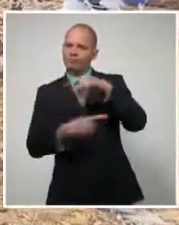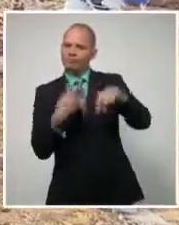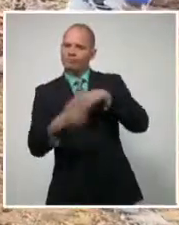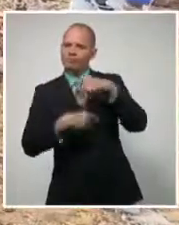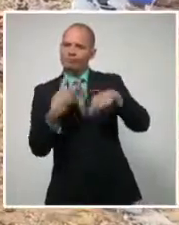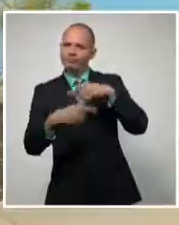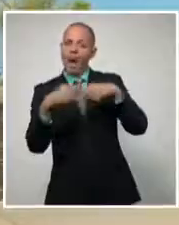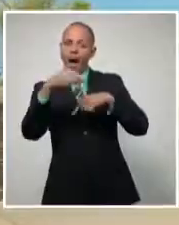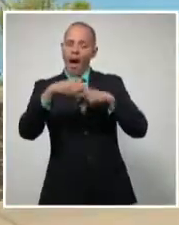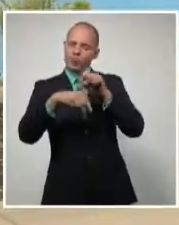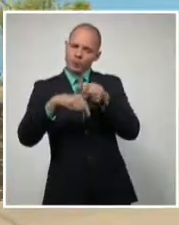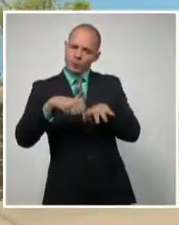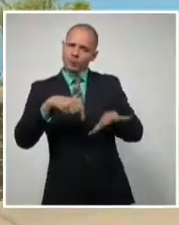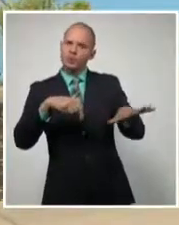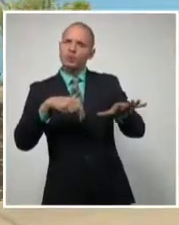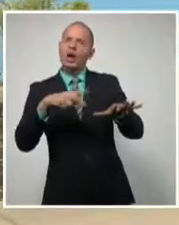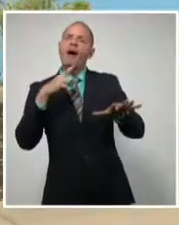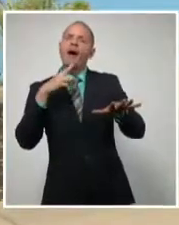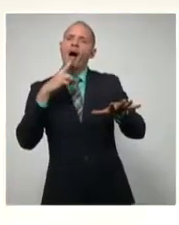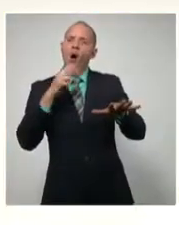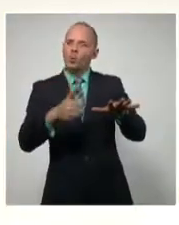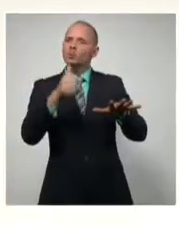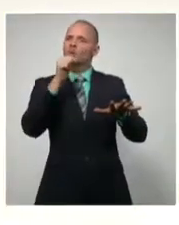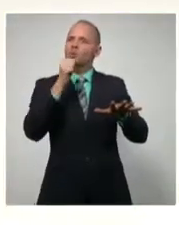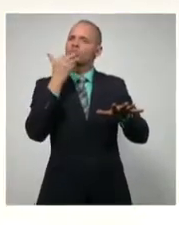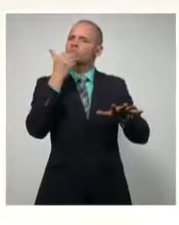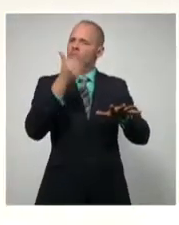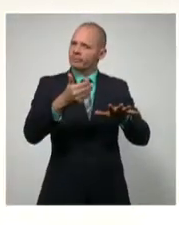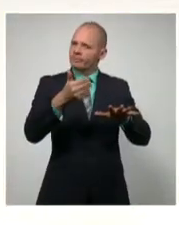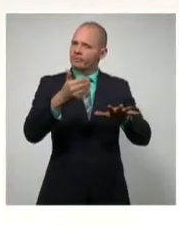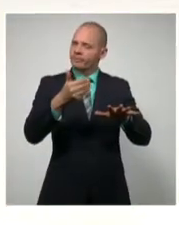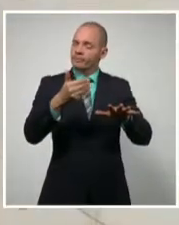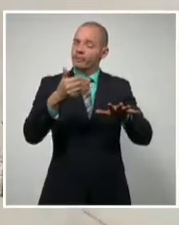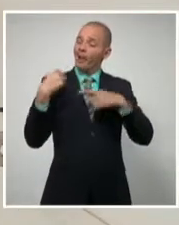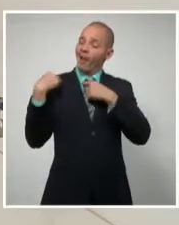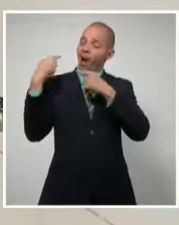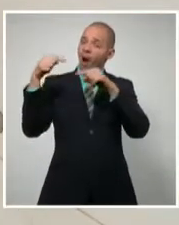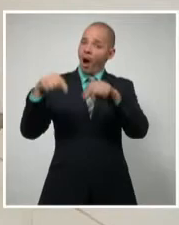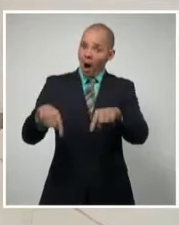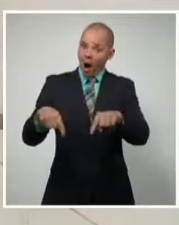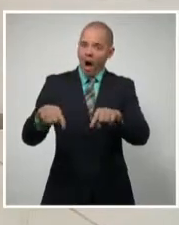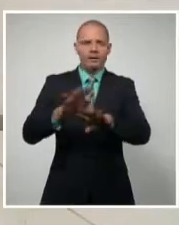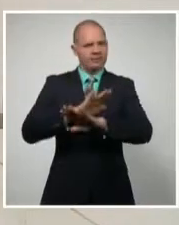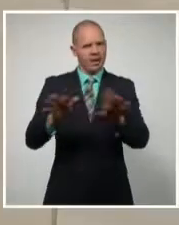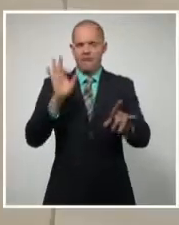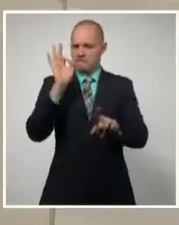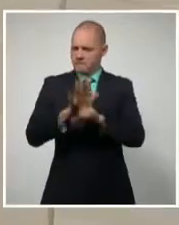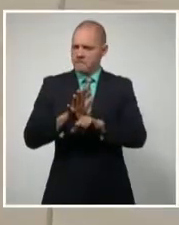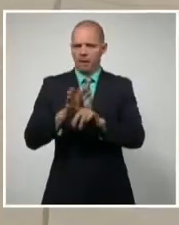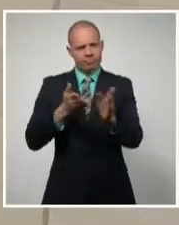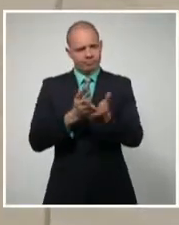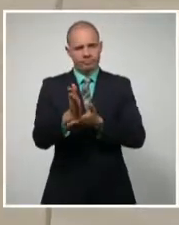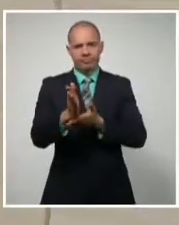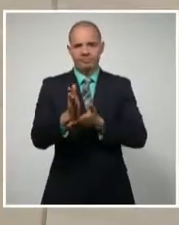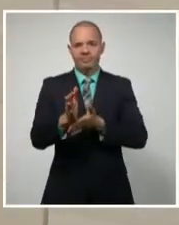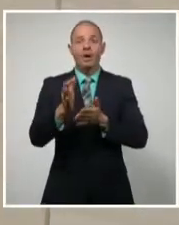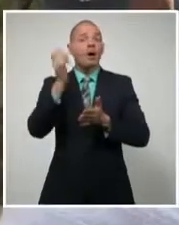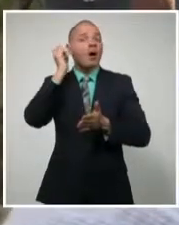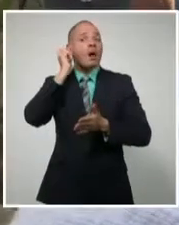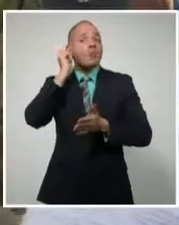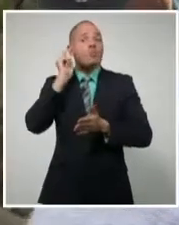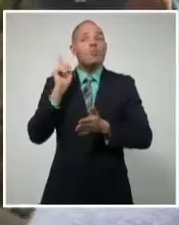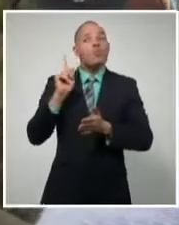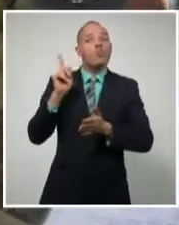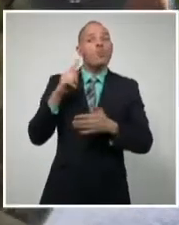de este viernes 15 de mayo, el proyecto comenzó la fase de puesta en marcha. La viceprimera ministra